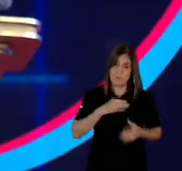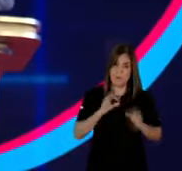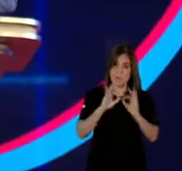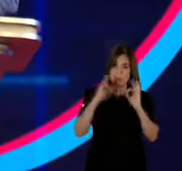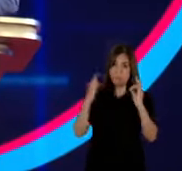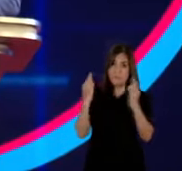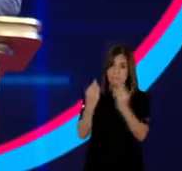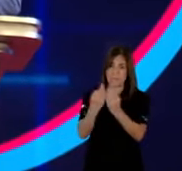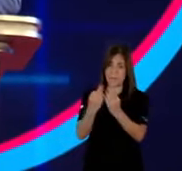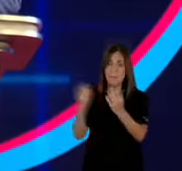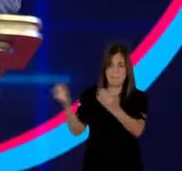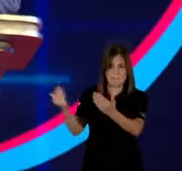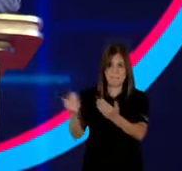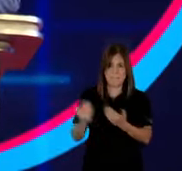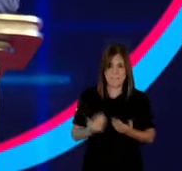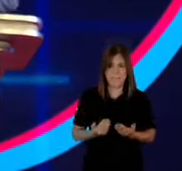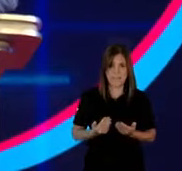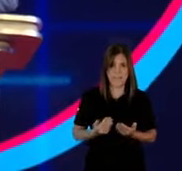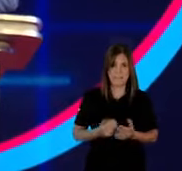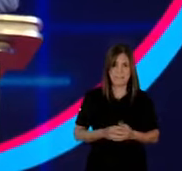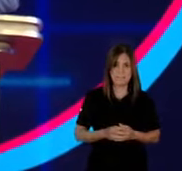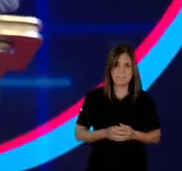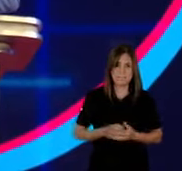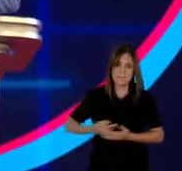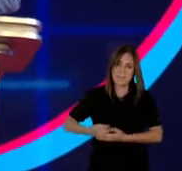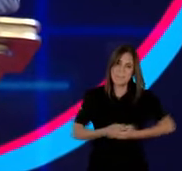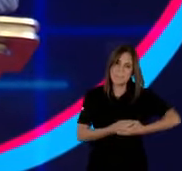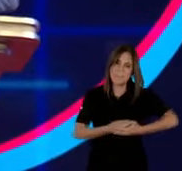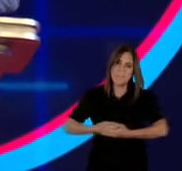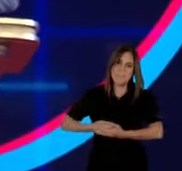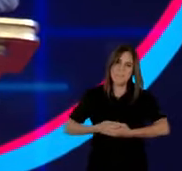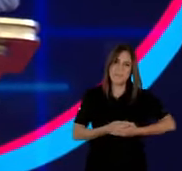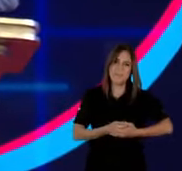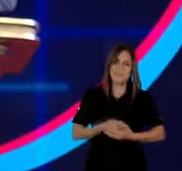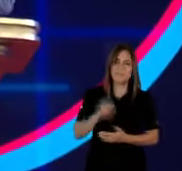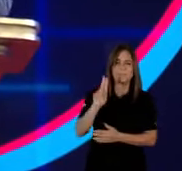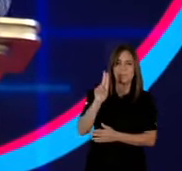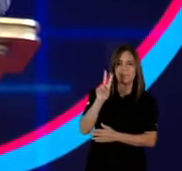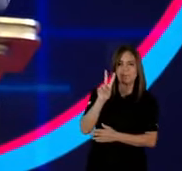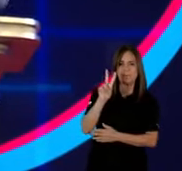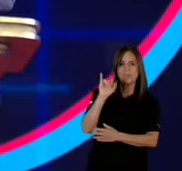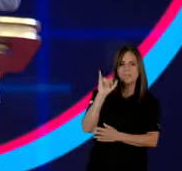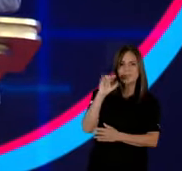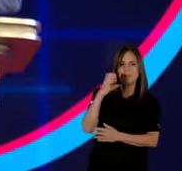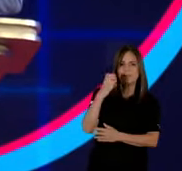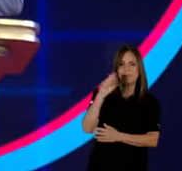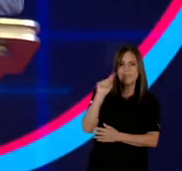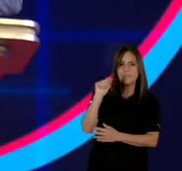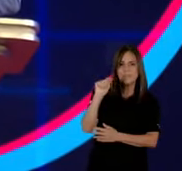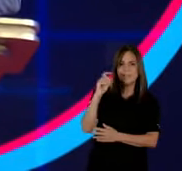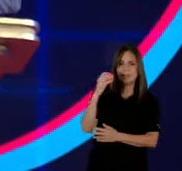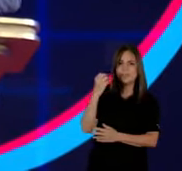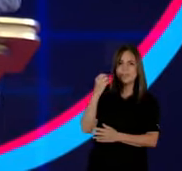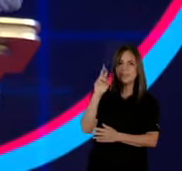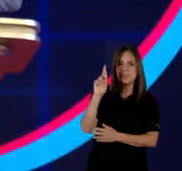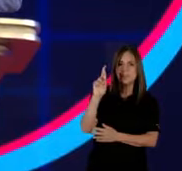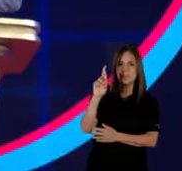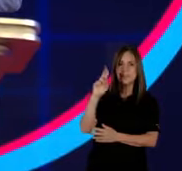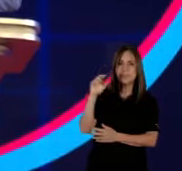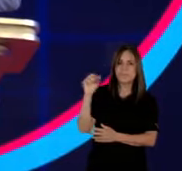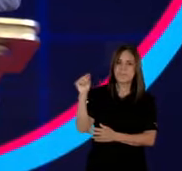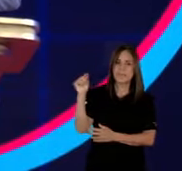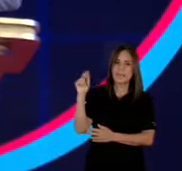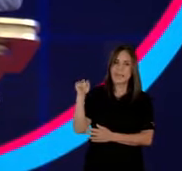este lugar. Estoy hablando del bebé Víctor Antonio Arroyo Torres, gloria a Dios, con